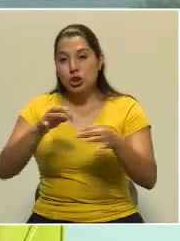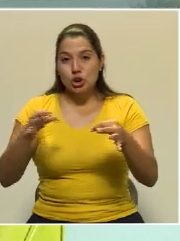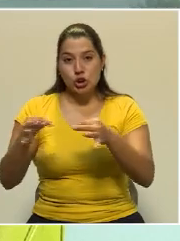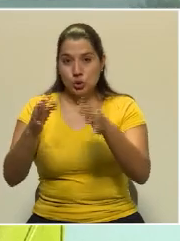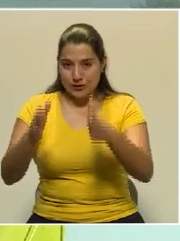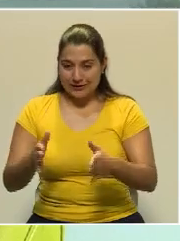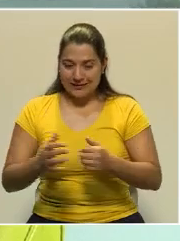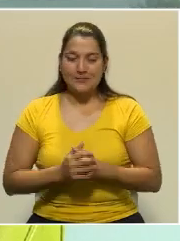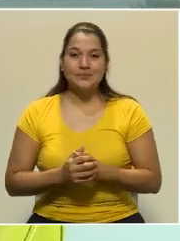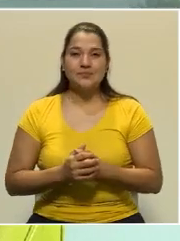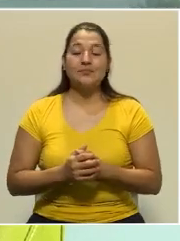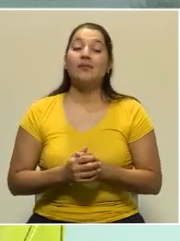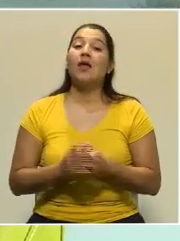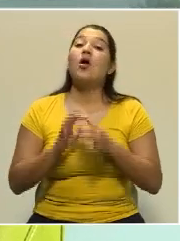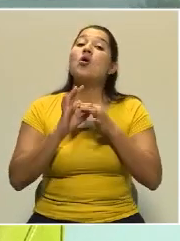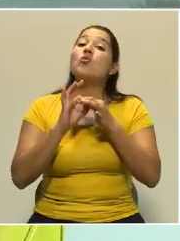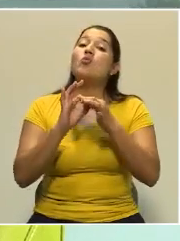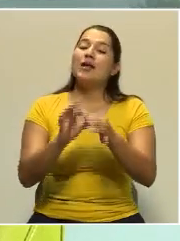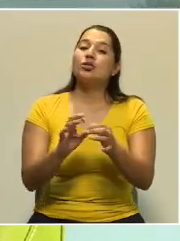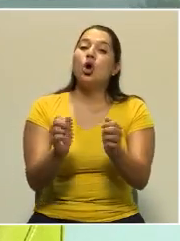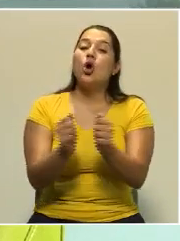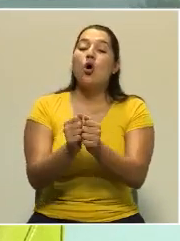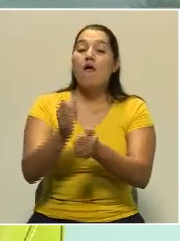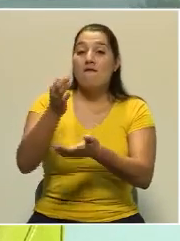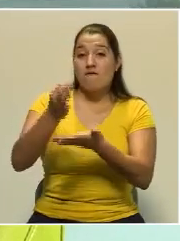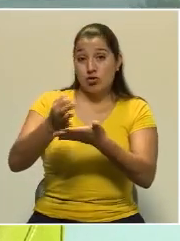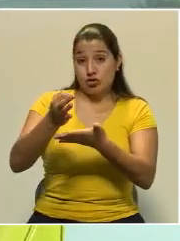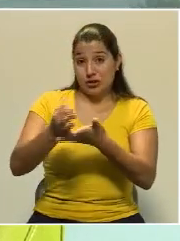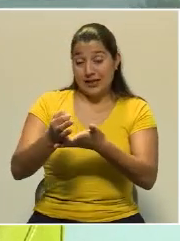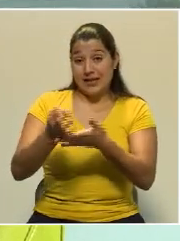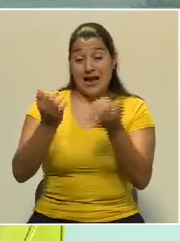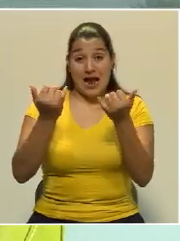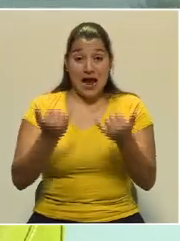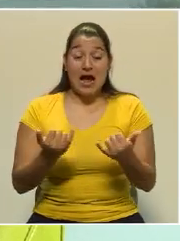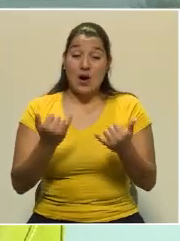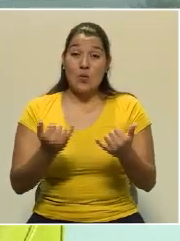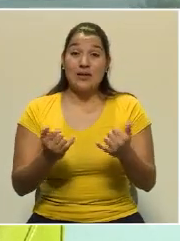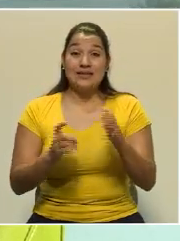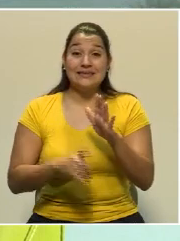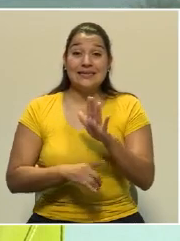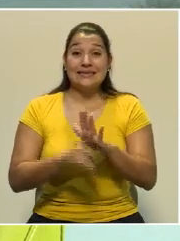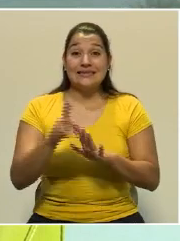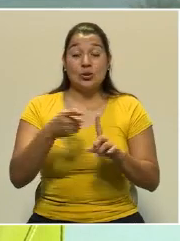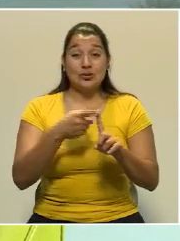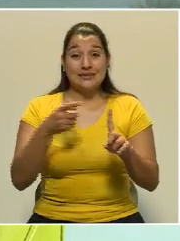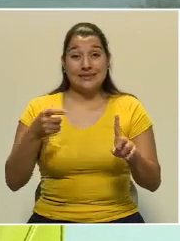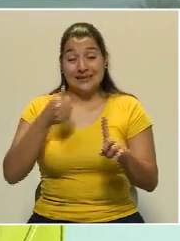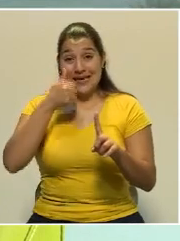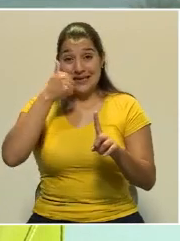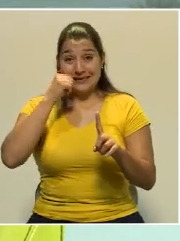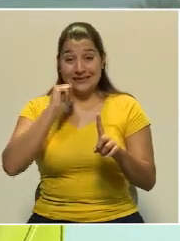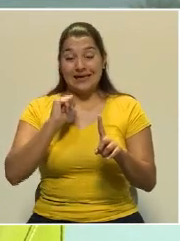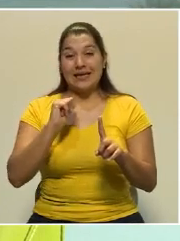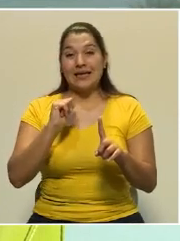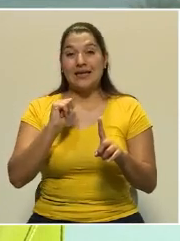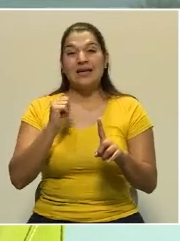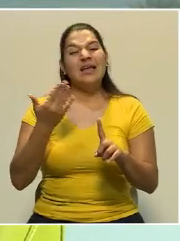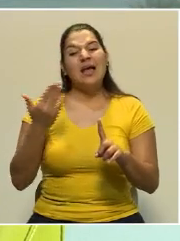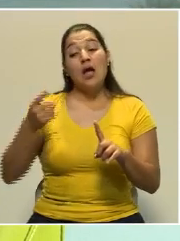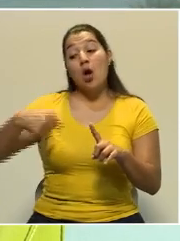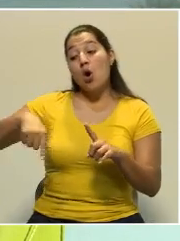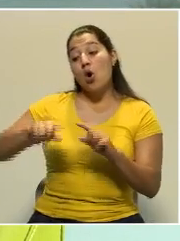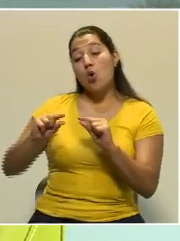Santamaría, en un tema relacionado con fronteras que se está desarrollando desde el día de ayer. Es un grupo